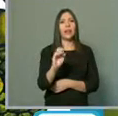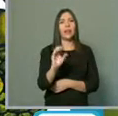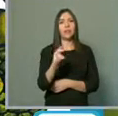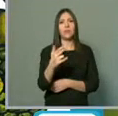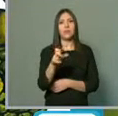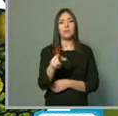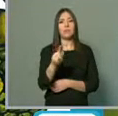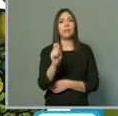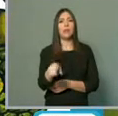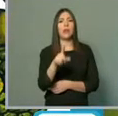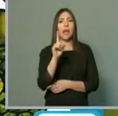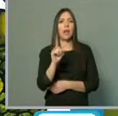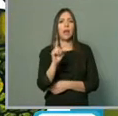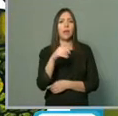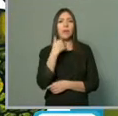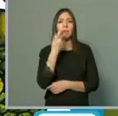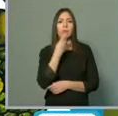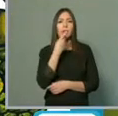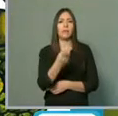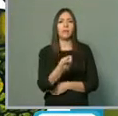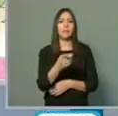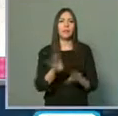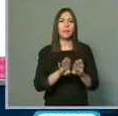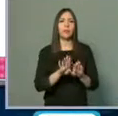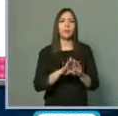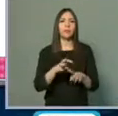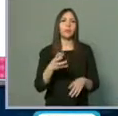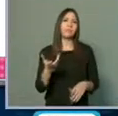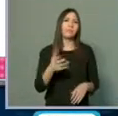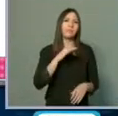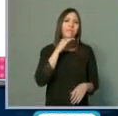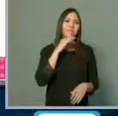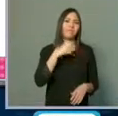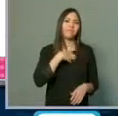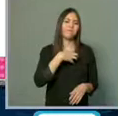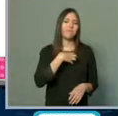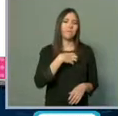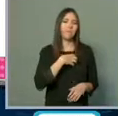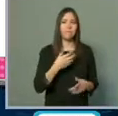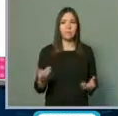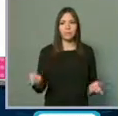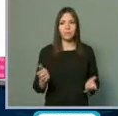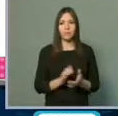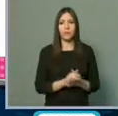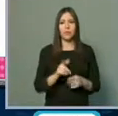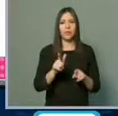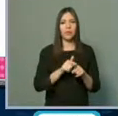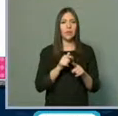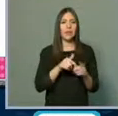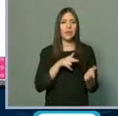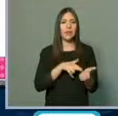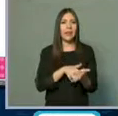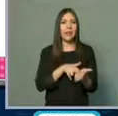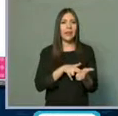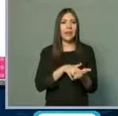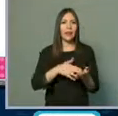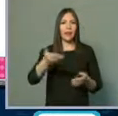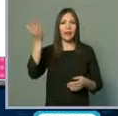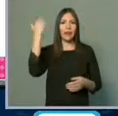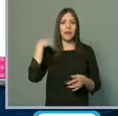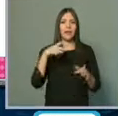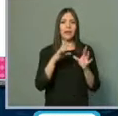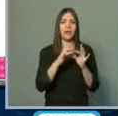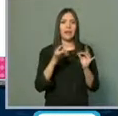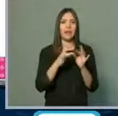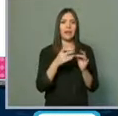náhuatl y quiere decir excremento o suciedad. Yo creo como es negro el Huitlacoche. Sí, que lo platicábamos, ¿no? Con Héctor